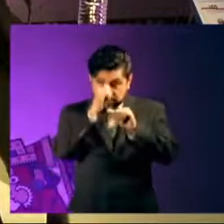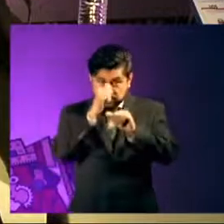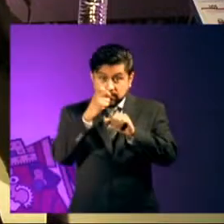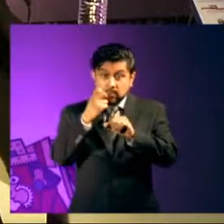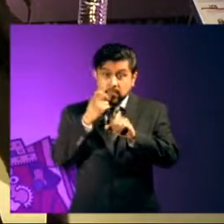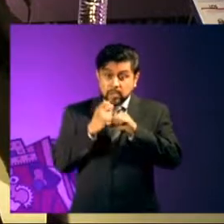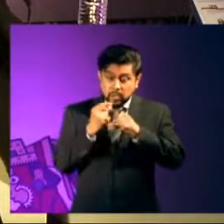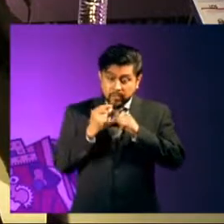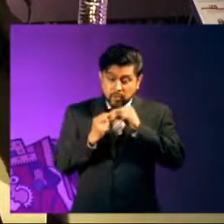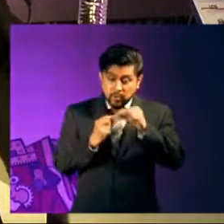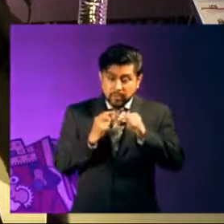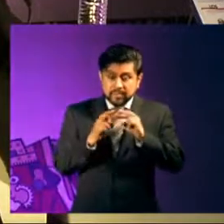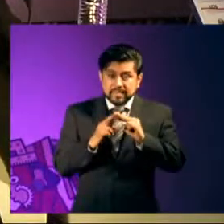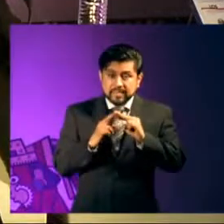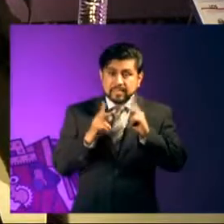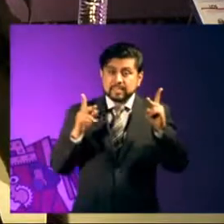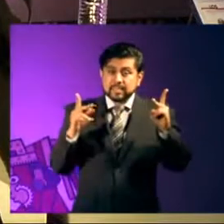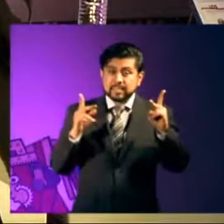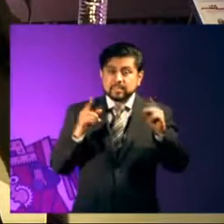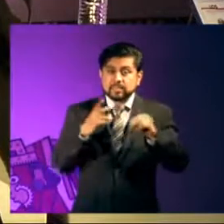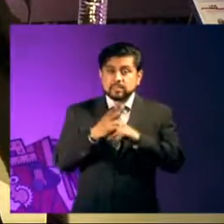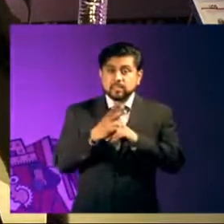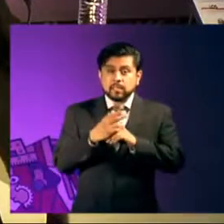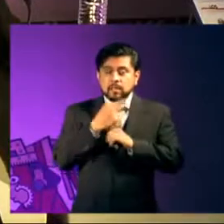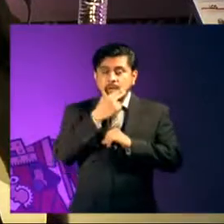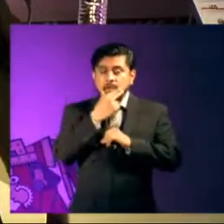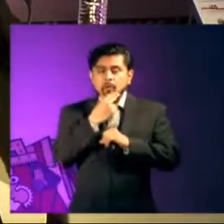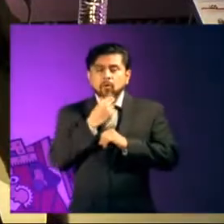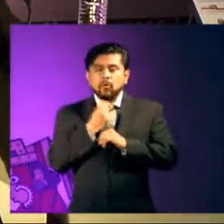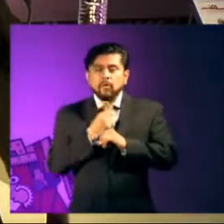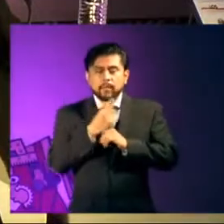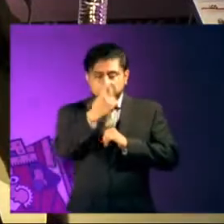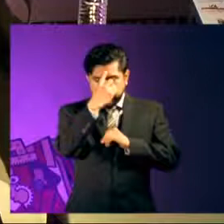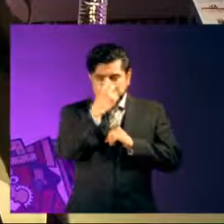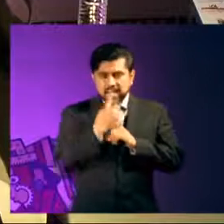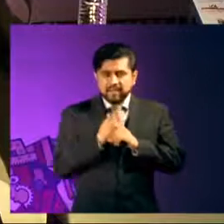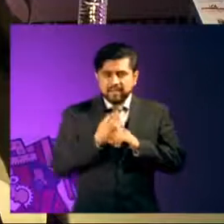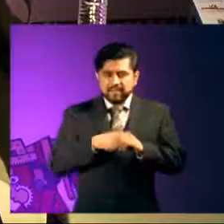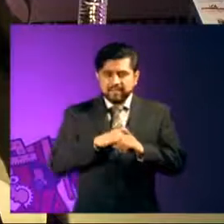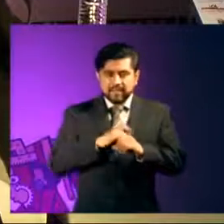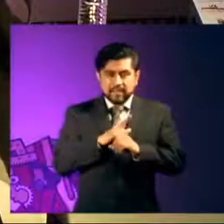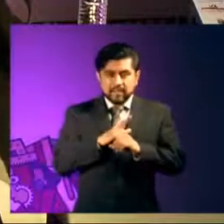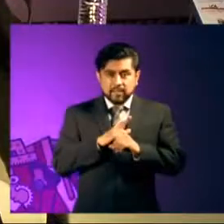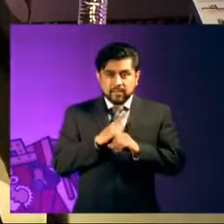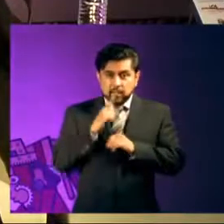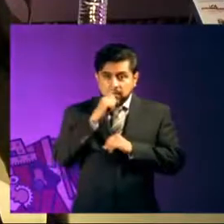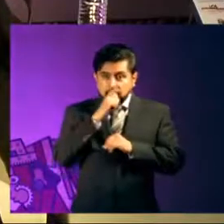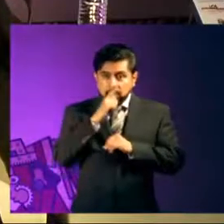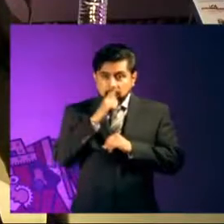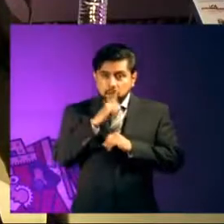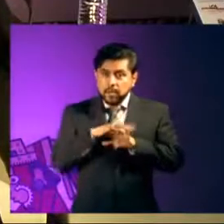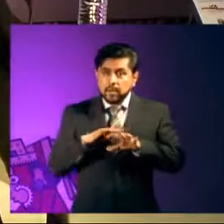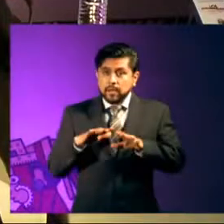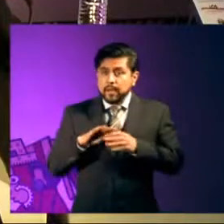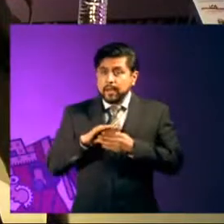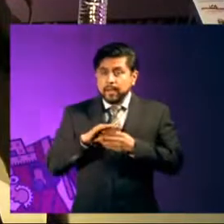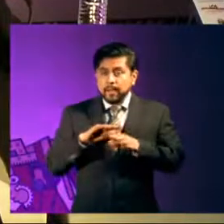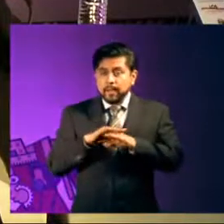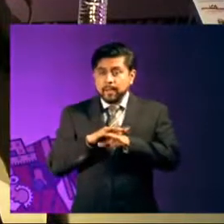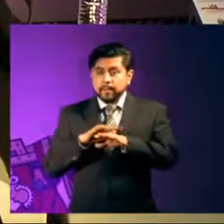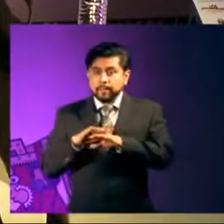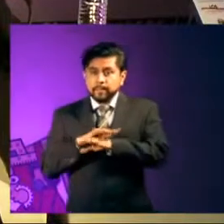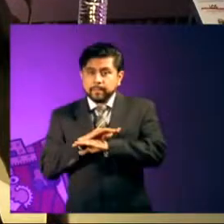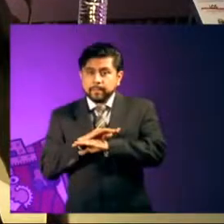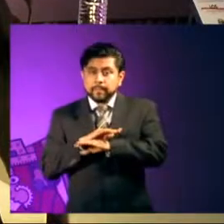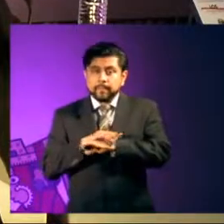en mi generación y el lenguaje efectivamente cambió el lenguaje se empezó a manifestar